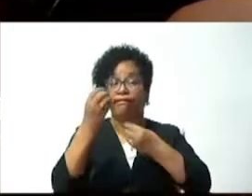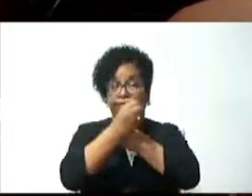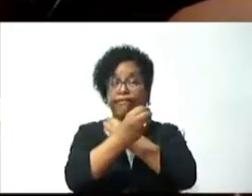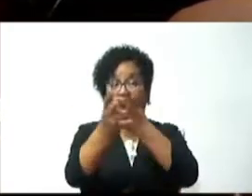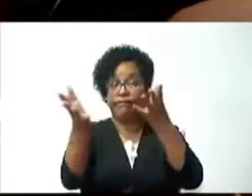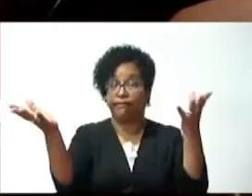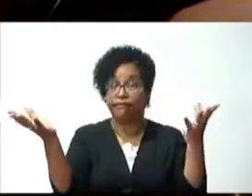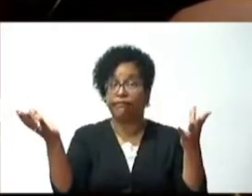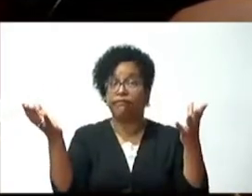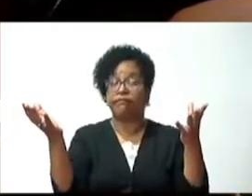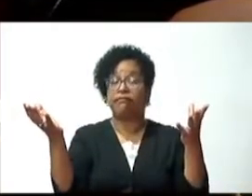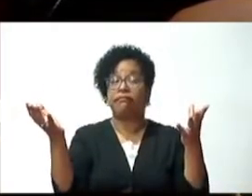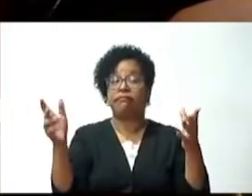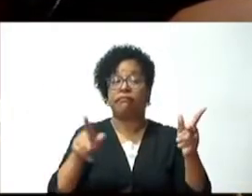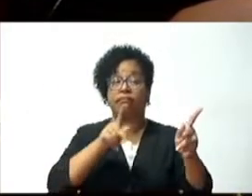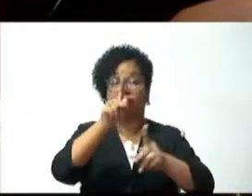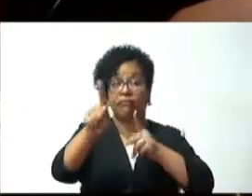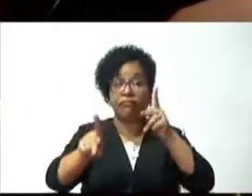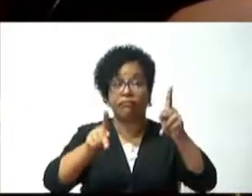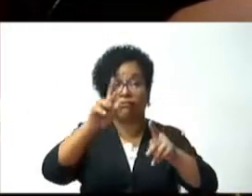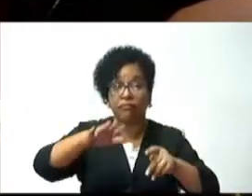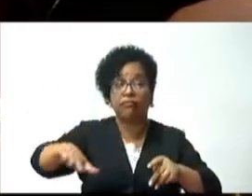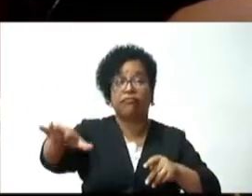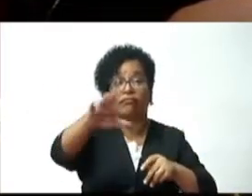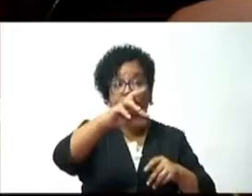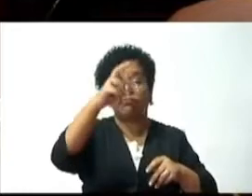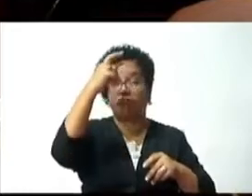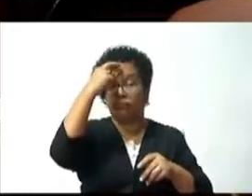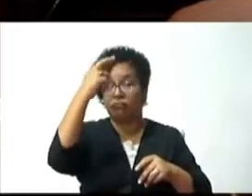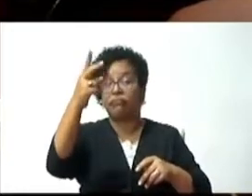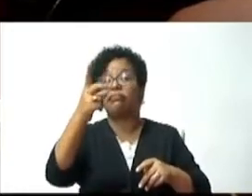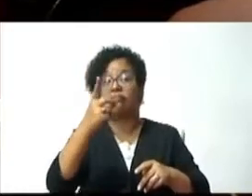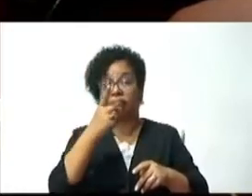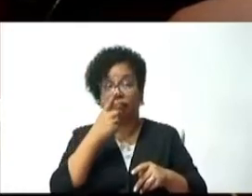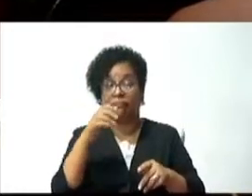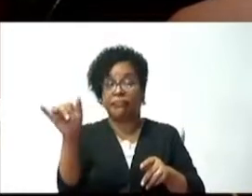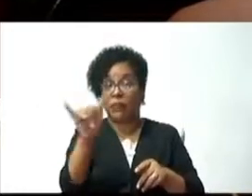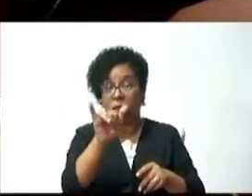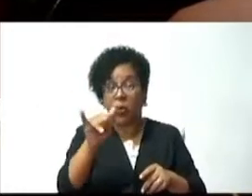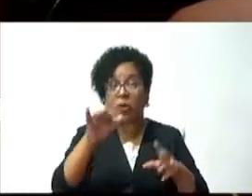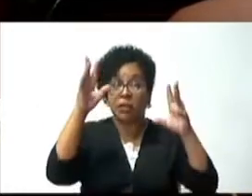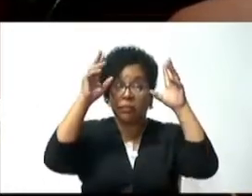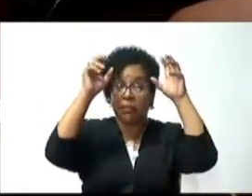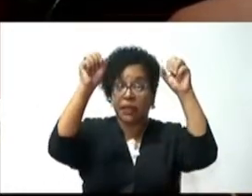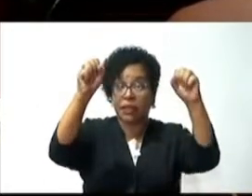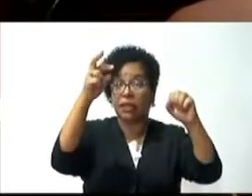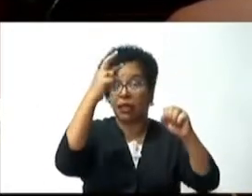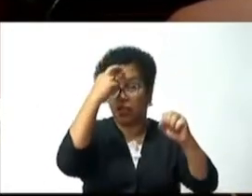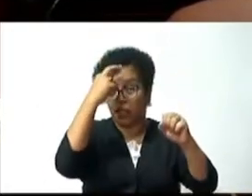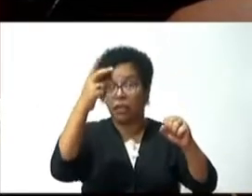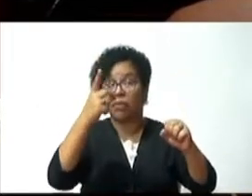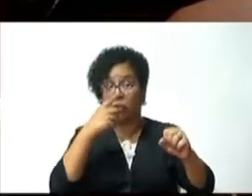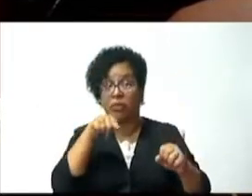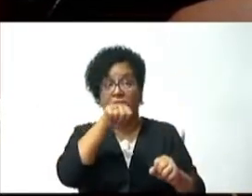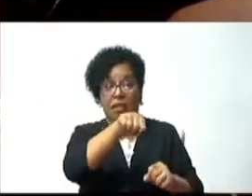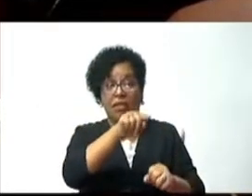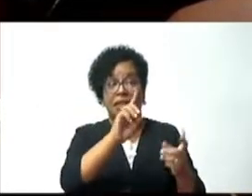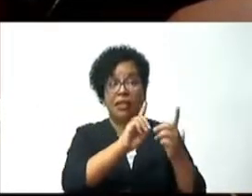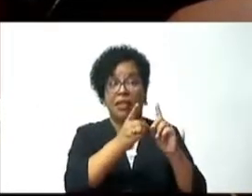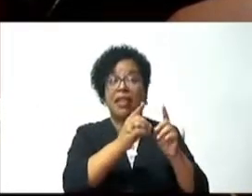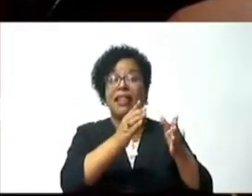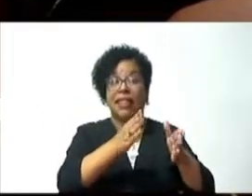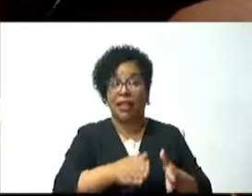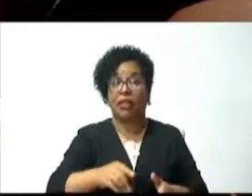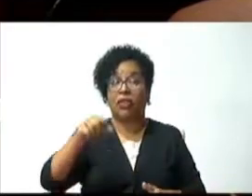de la República, al director de migración, si no tienen conocimiento de realmente lo que está pasando, que pongan carta